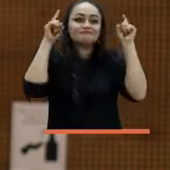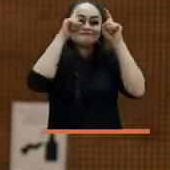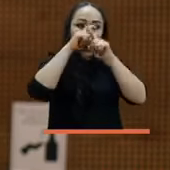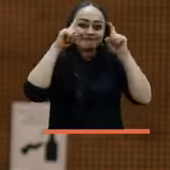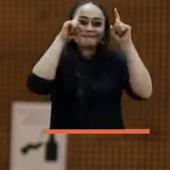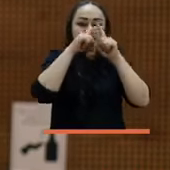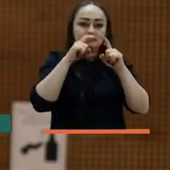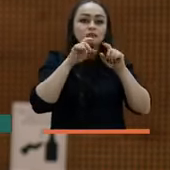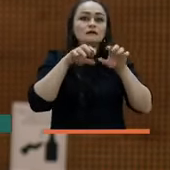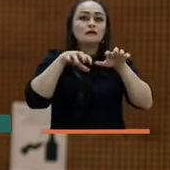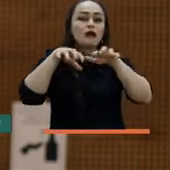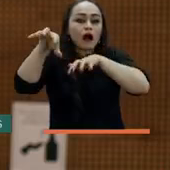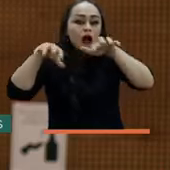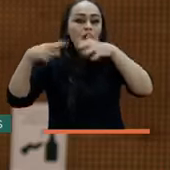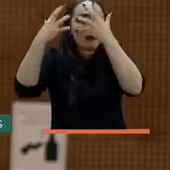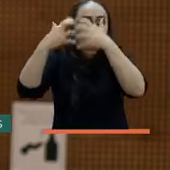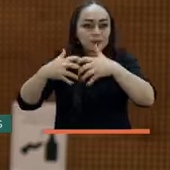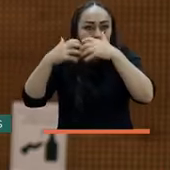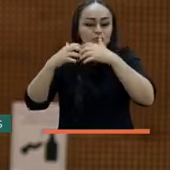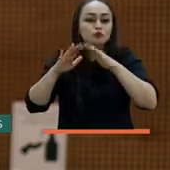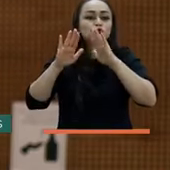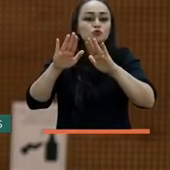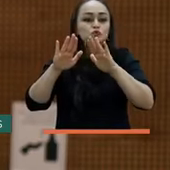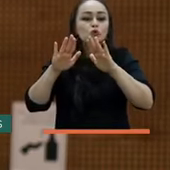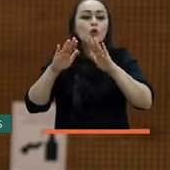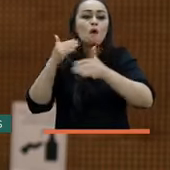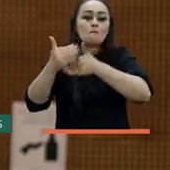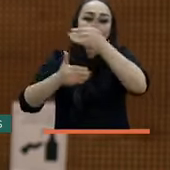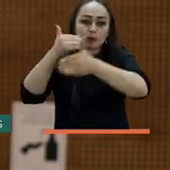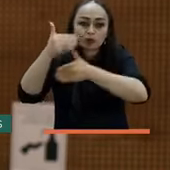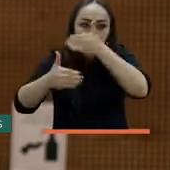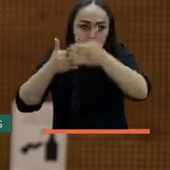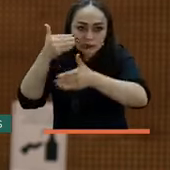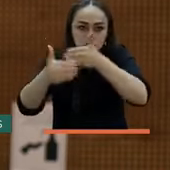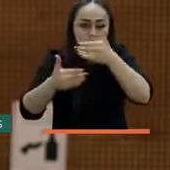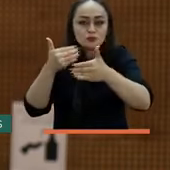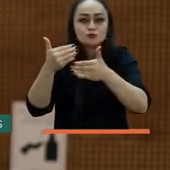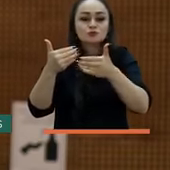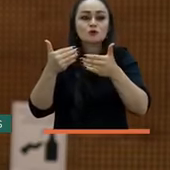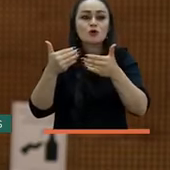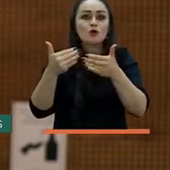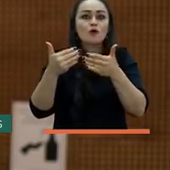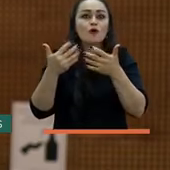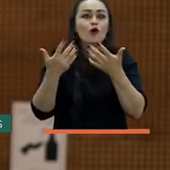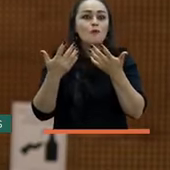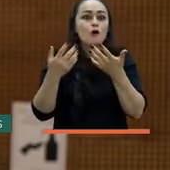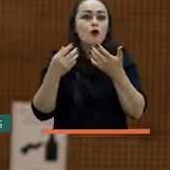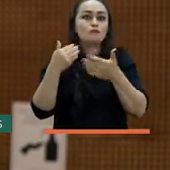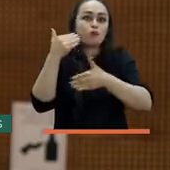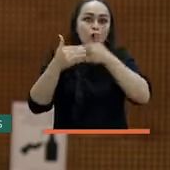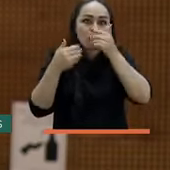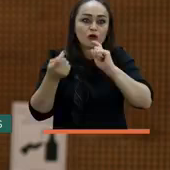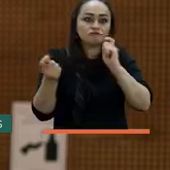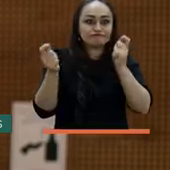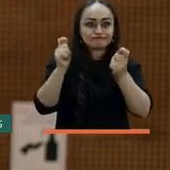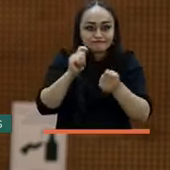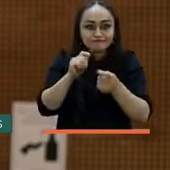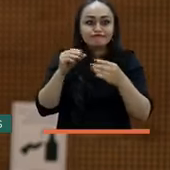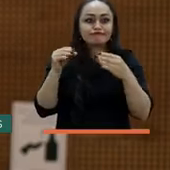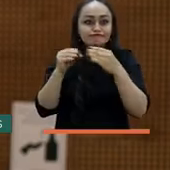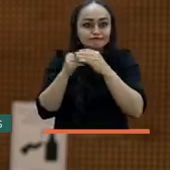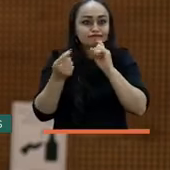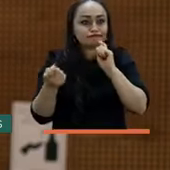puedan realizar estos procesos y para terminar creo que estos espacios son fundamentales porque así